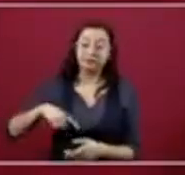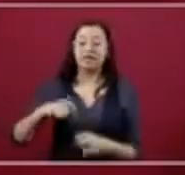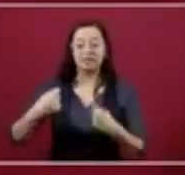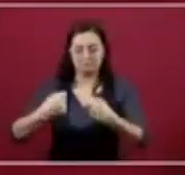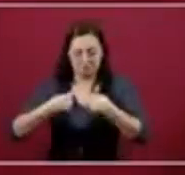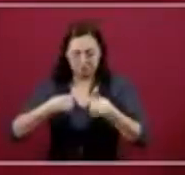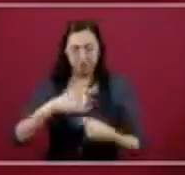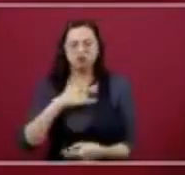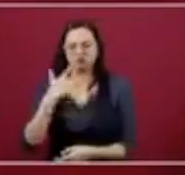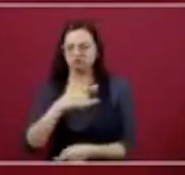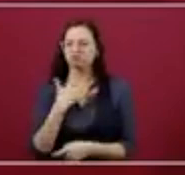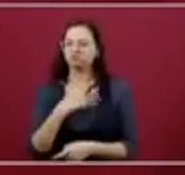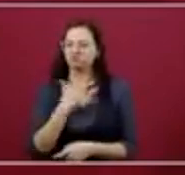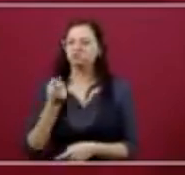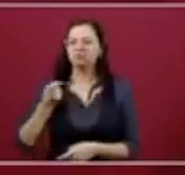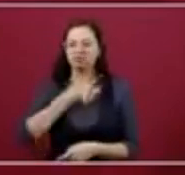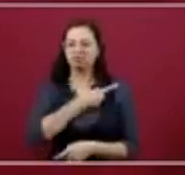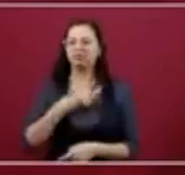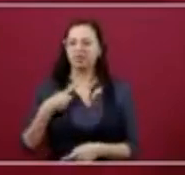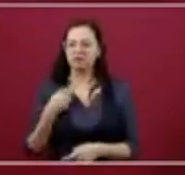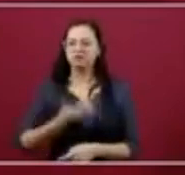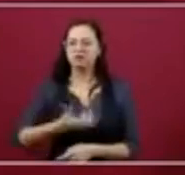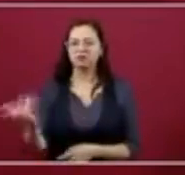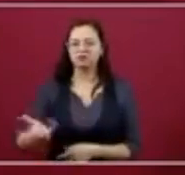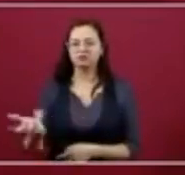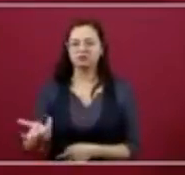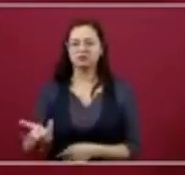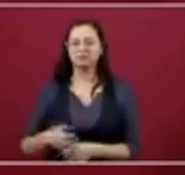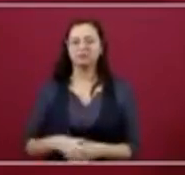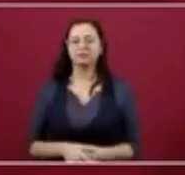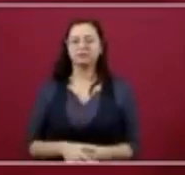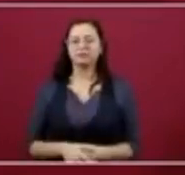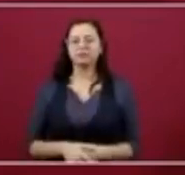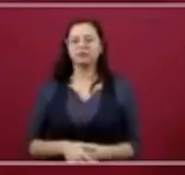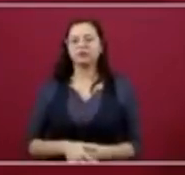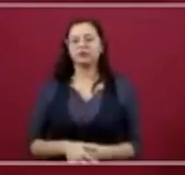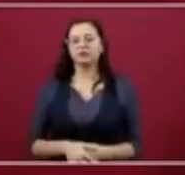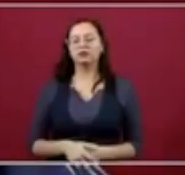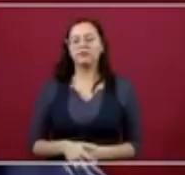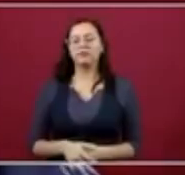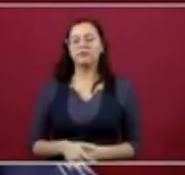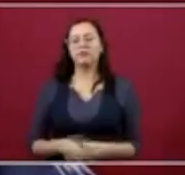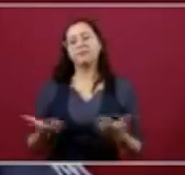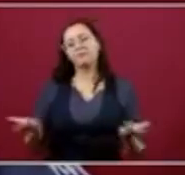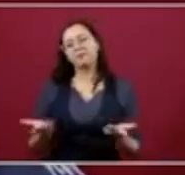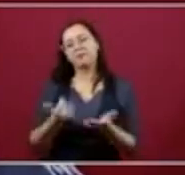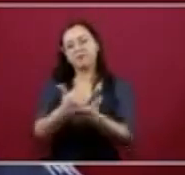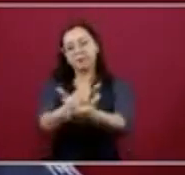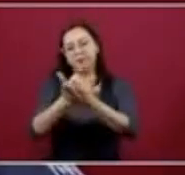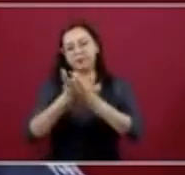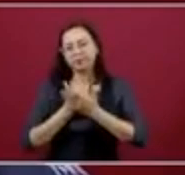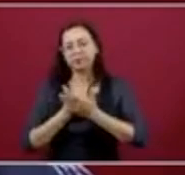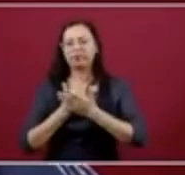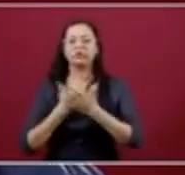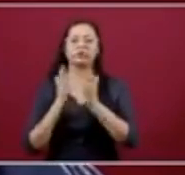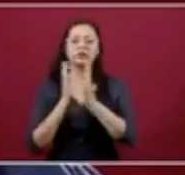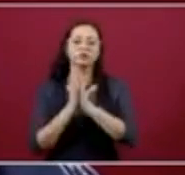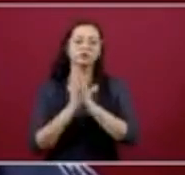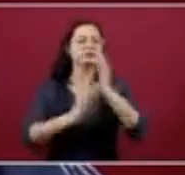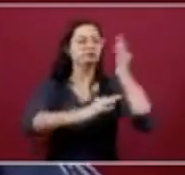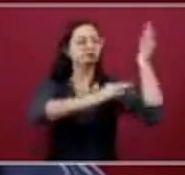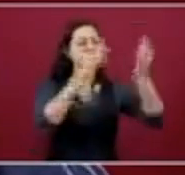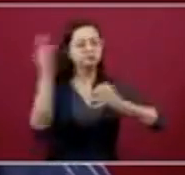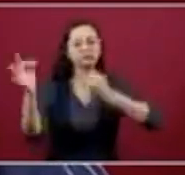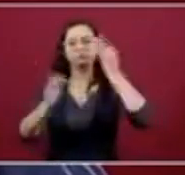propia. Entonces, queremos que nos ayuden a divulgar, a